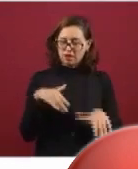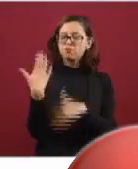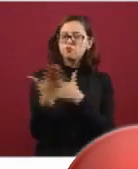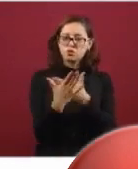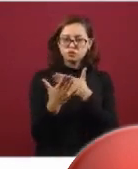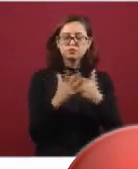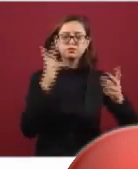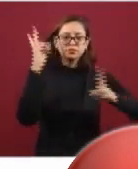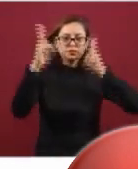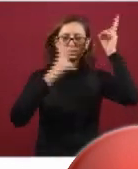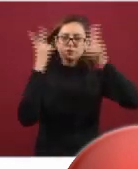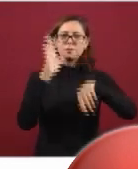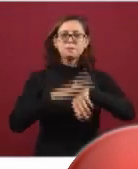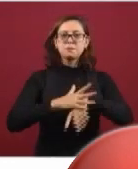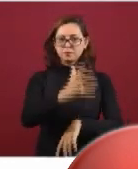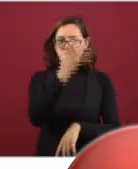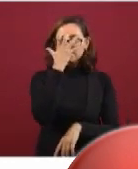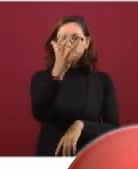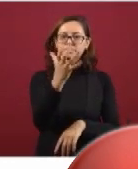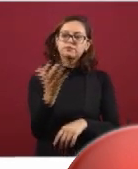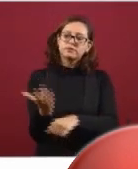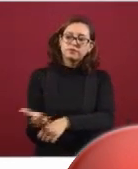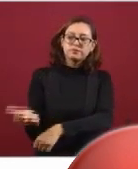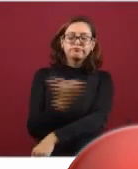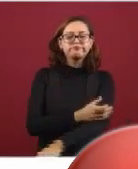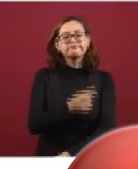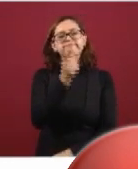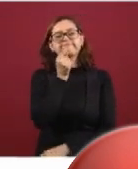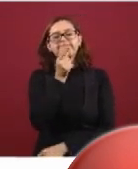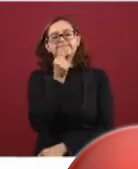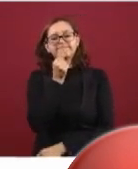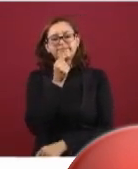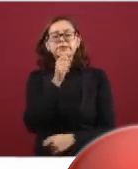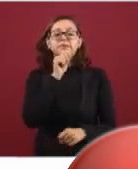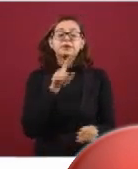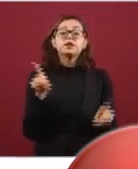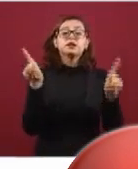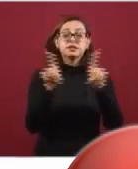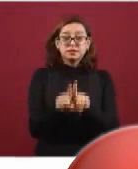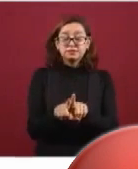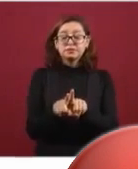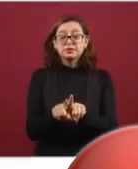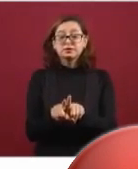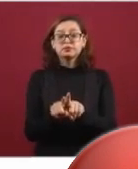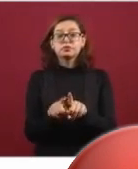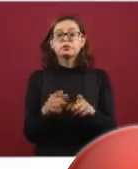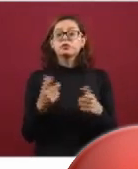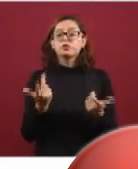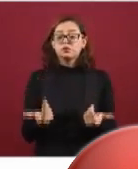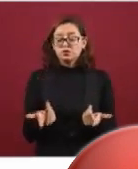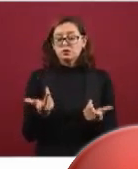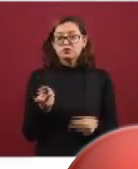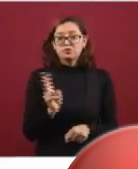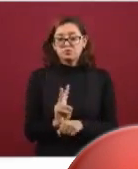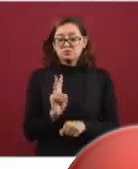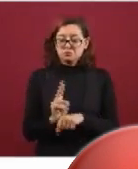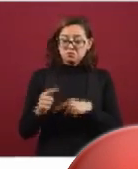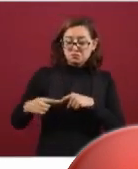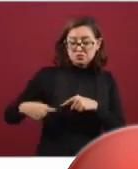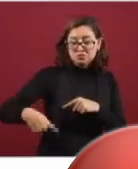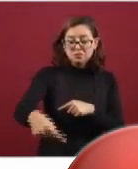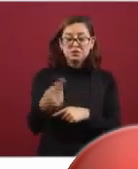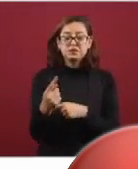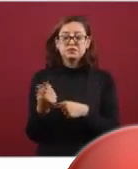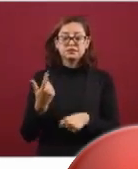una visita especial con apoyo de Fuerza Pública. Y mencionarles, precisamente en el operativo que esta semana tuvimos